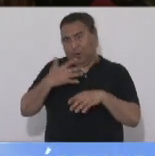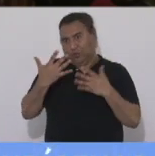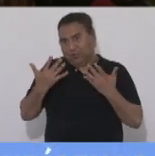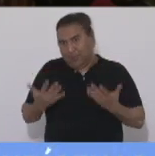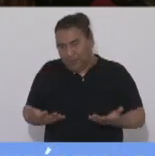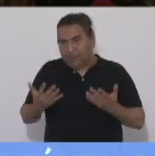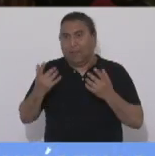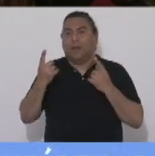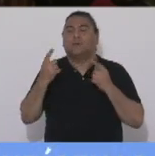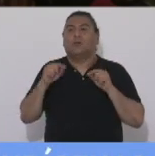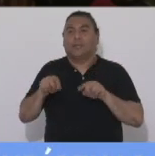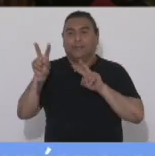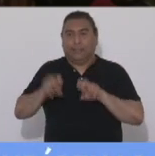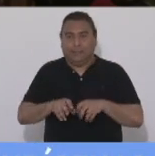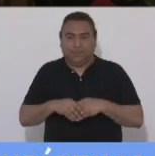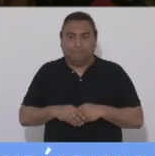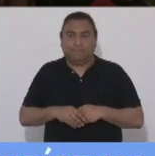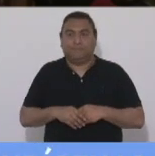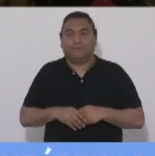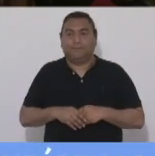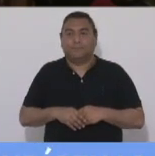la problemática.